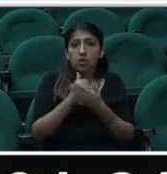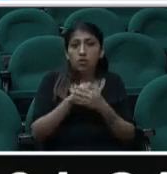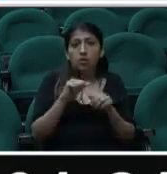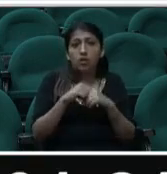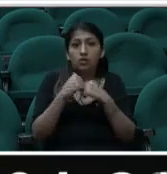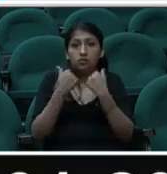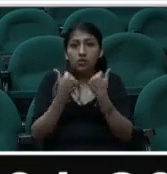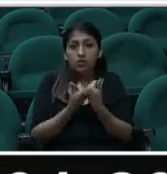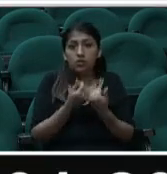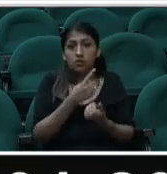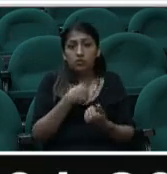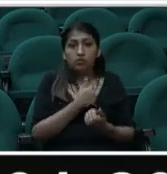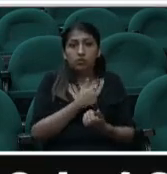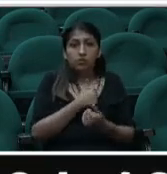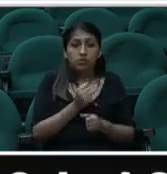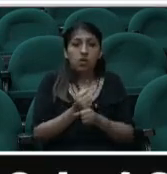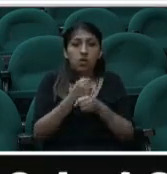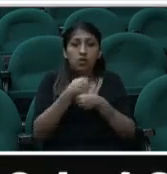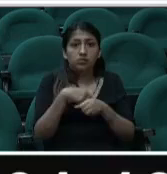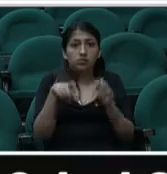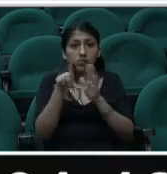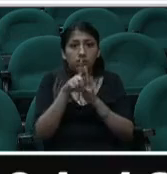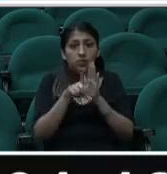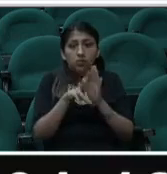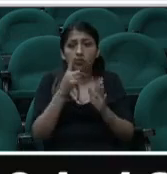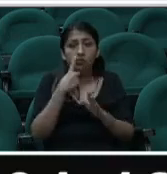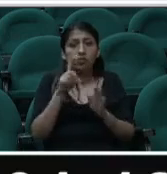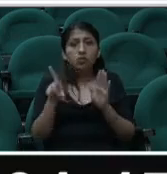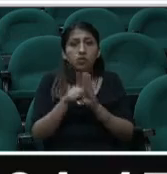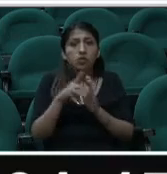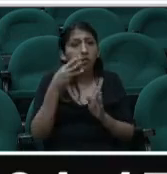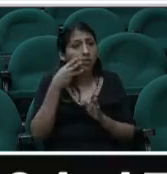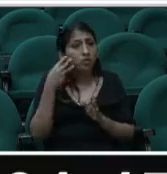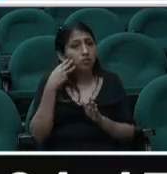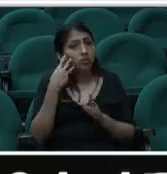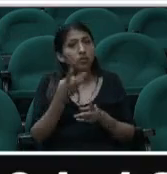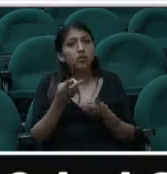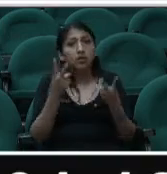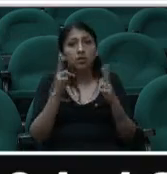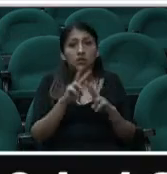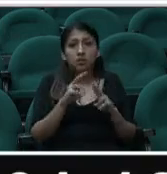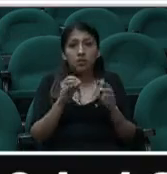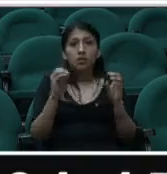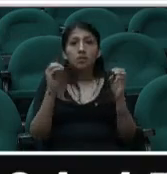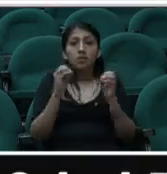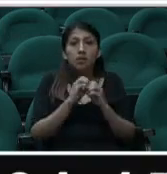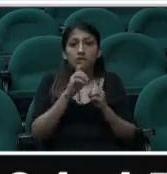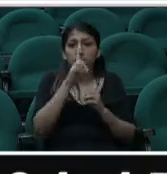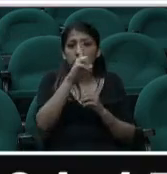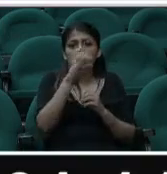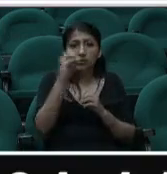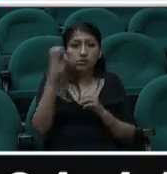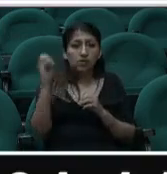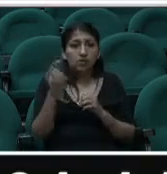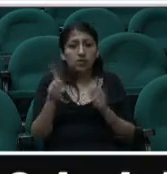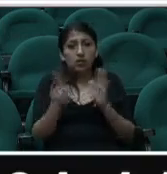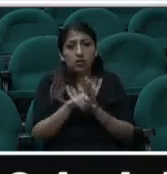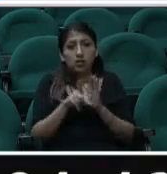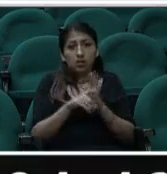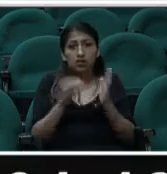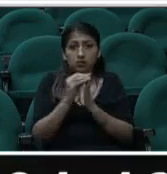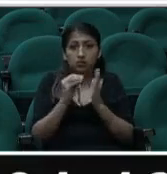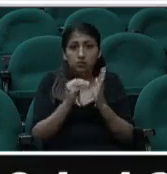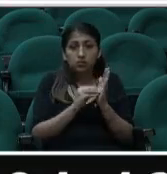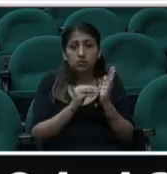los asambleístas realicemos los reglamentos no sólo de la ley amazónica sino de las más de cien leyes que se encuentran en este